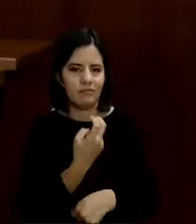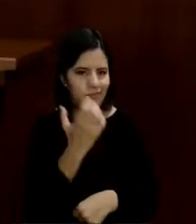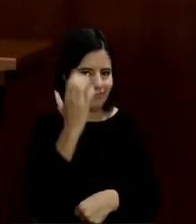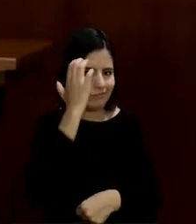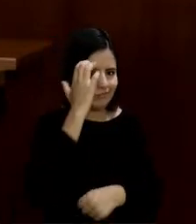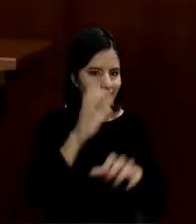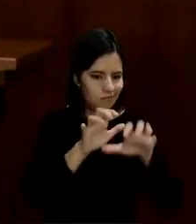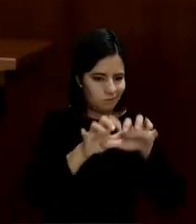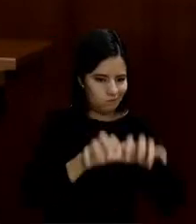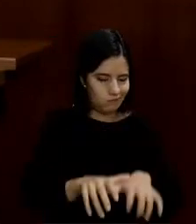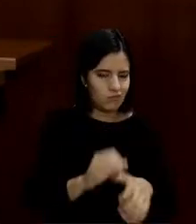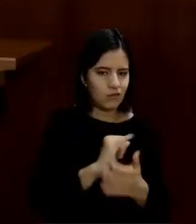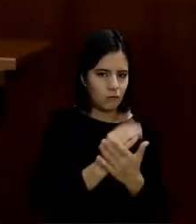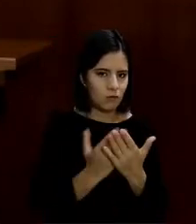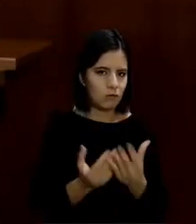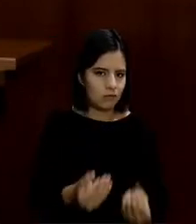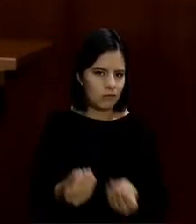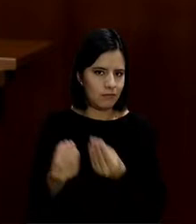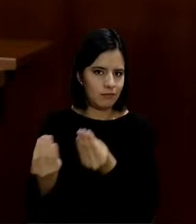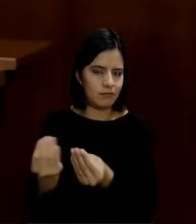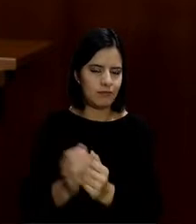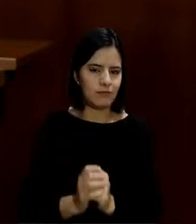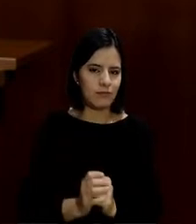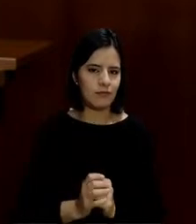realizadas. Sin embargo,